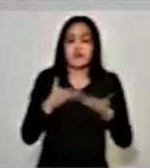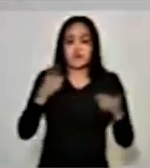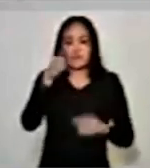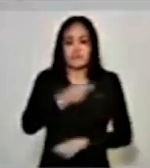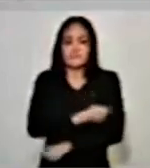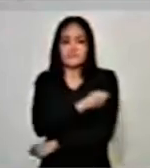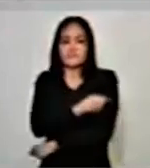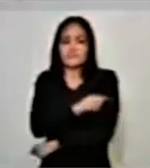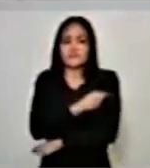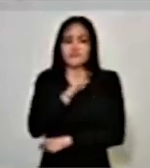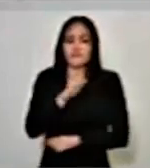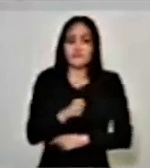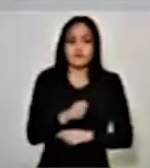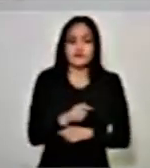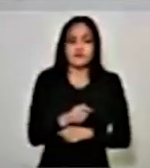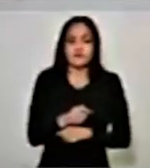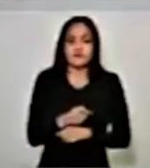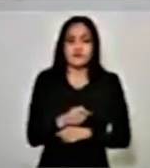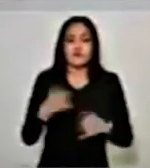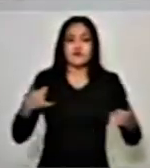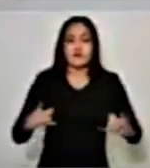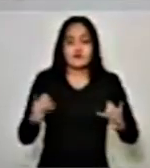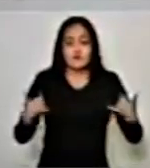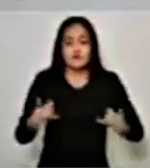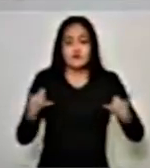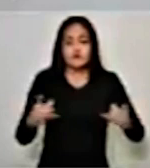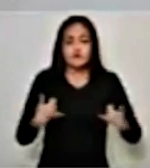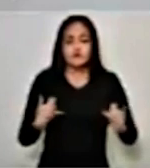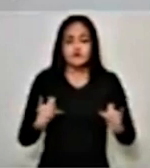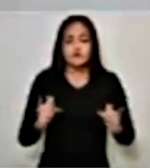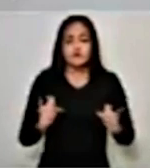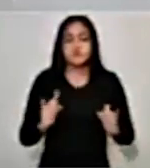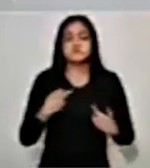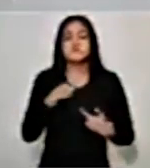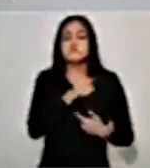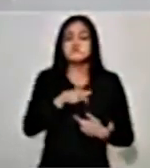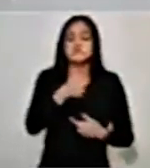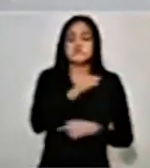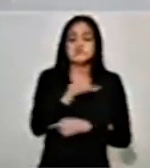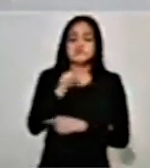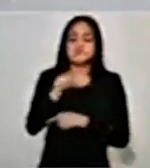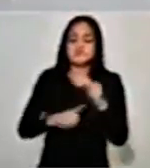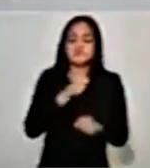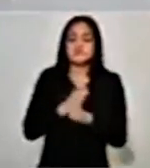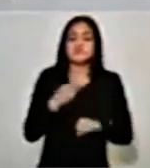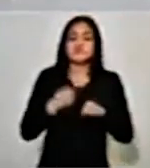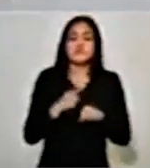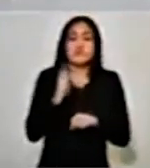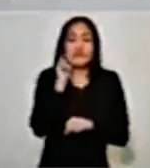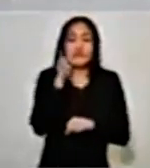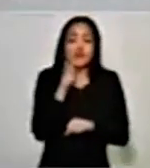para vacunación a jovencitas y jovencitos comórbidos de 12 años a 17